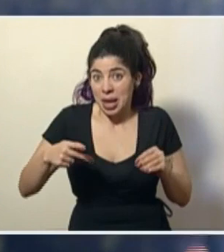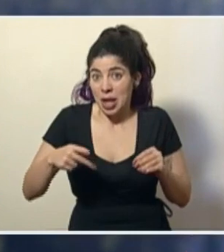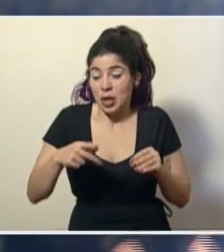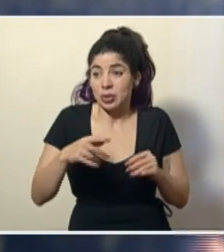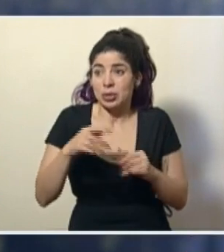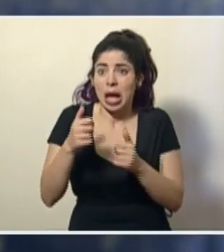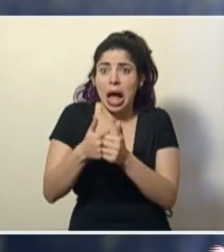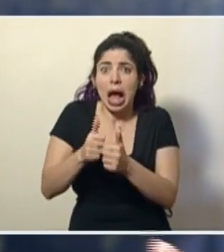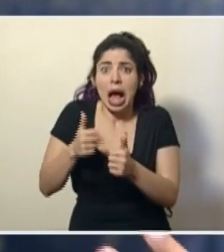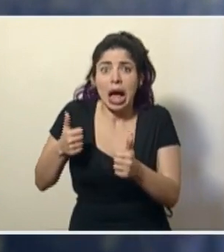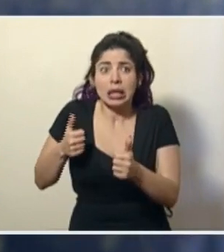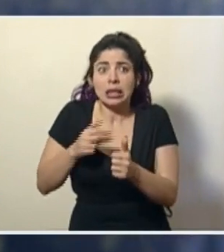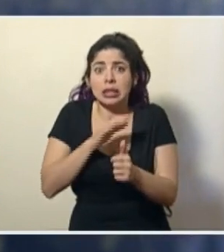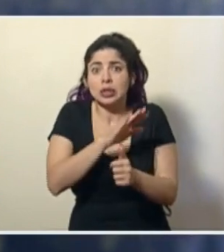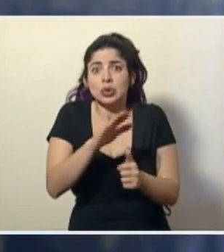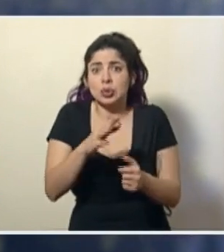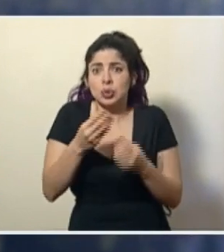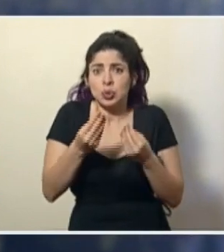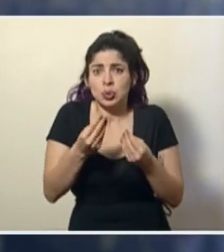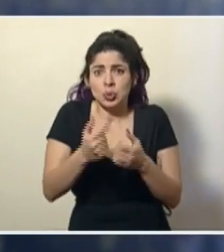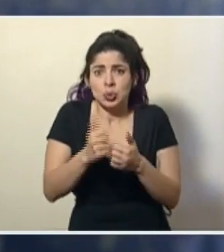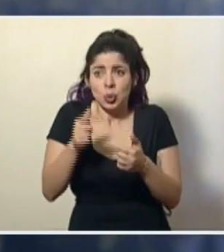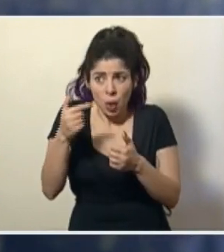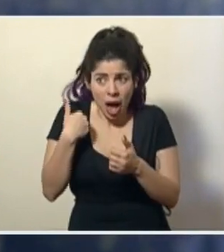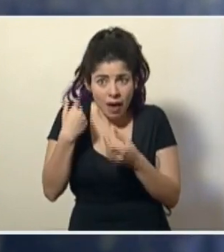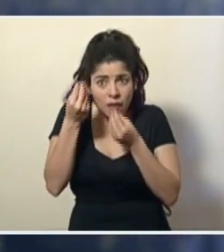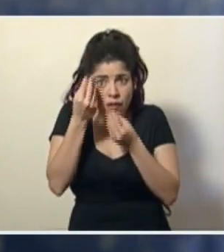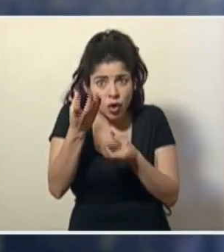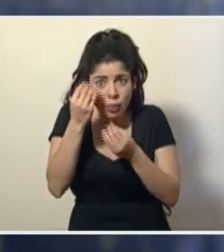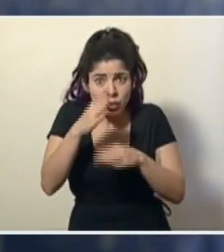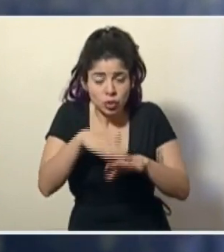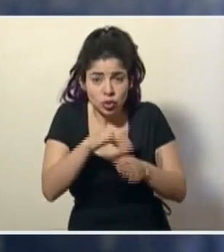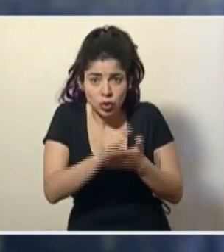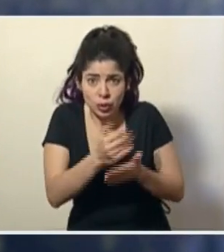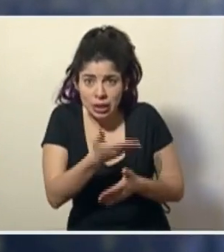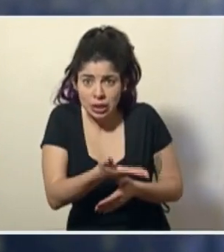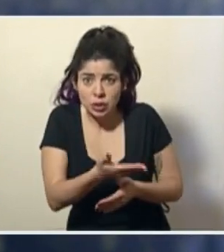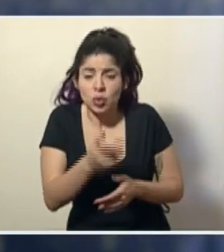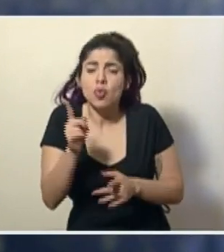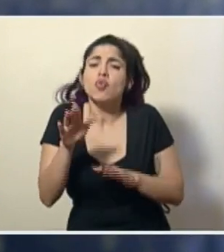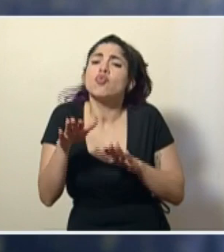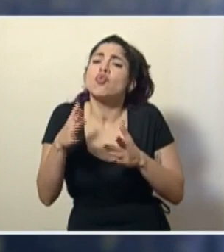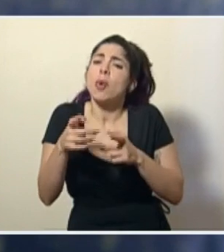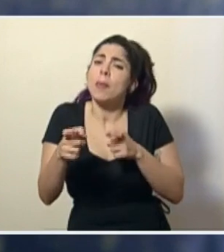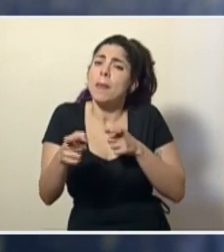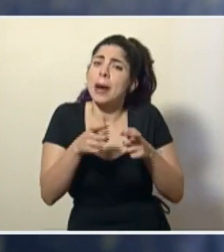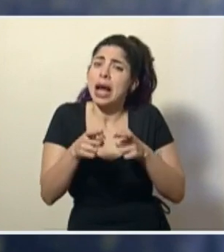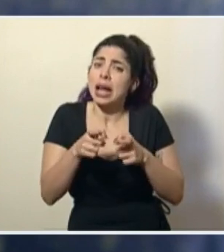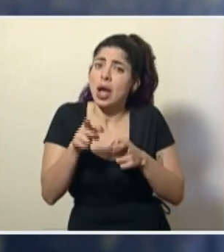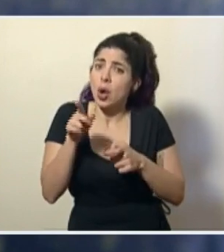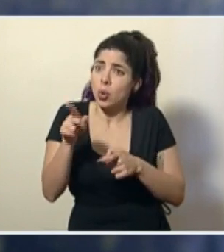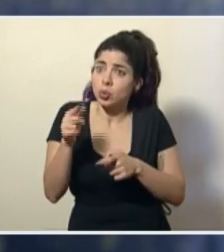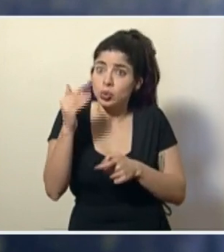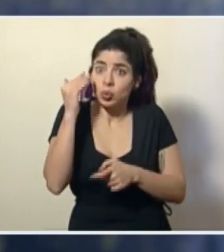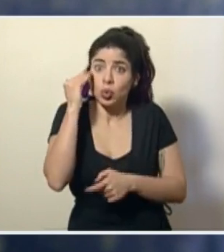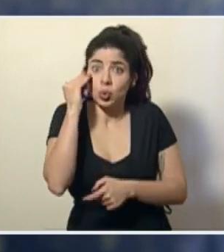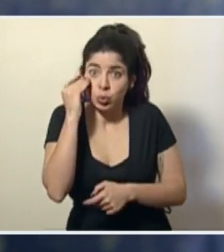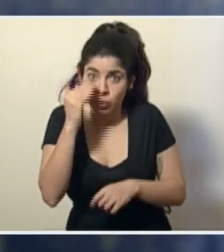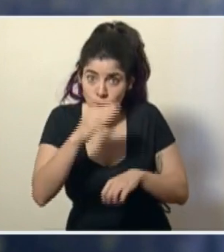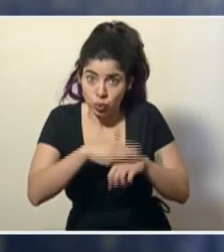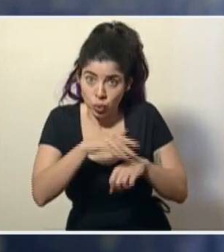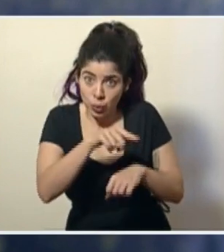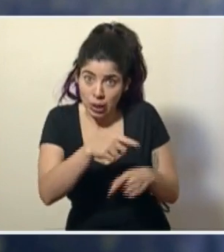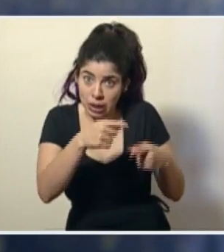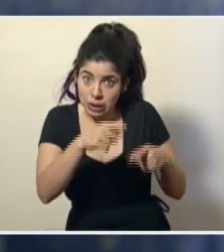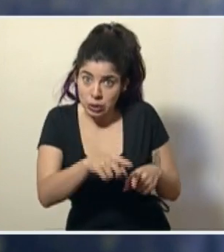se denuncien atrasos de esa magnitud. Quisiera saber si tiene información al respecto, cómo lo están manejando, si usted tiene conocimiento de